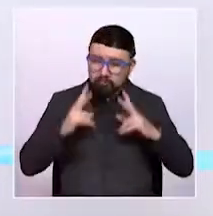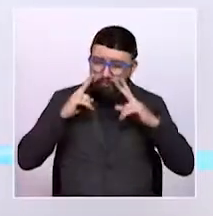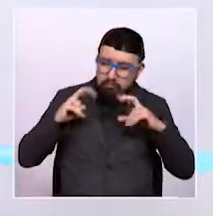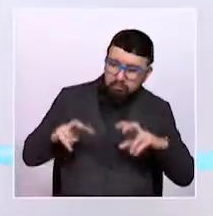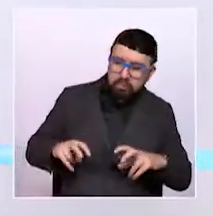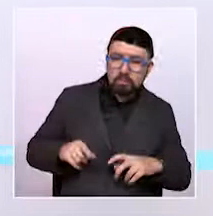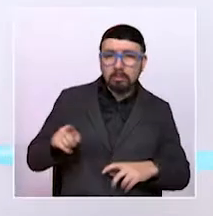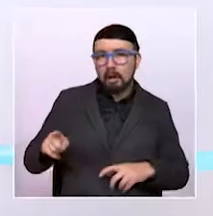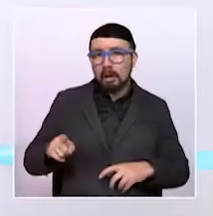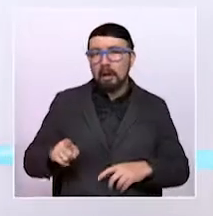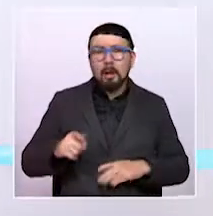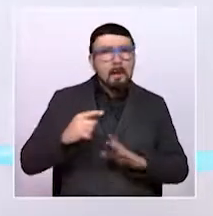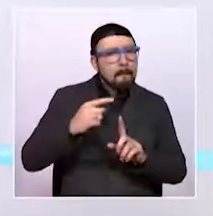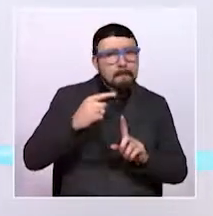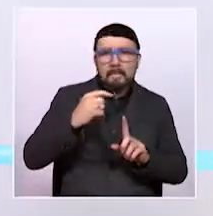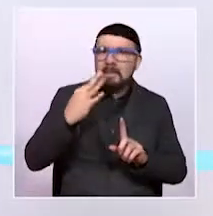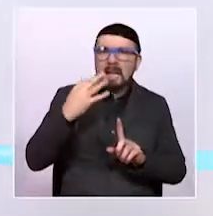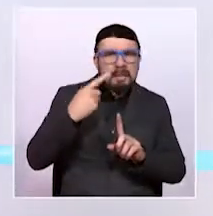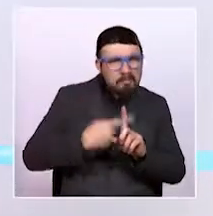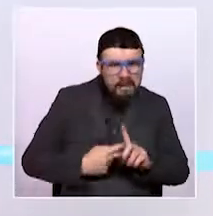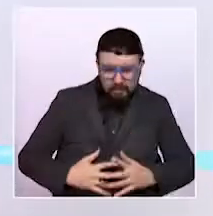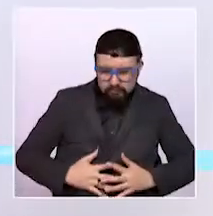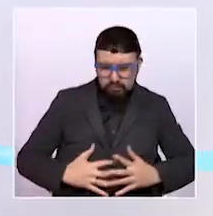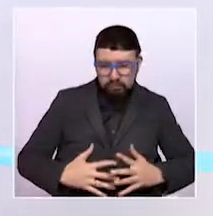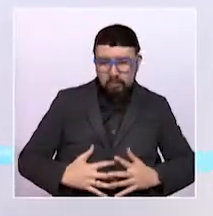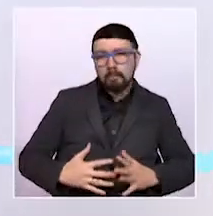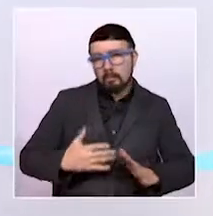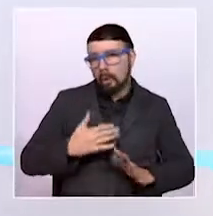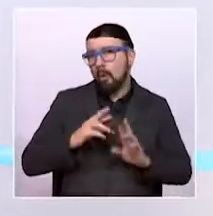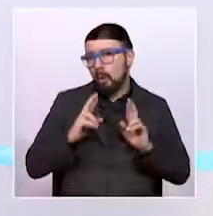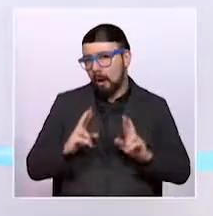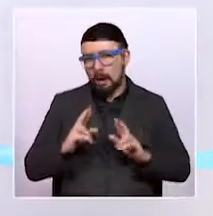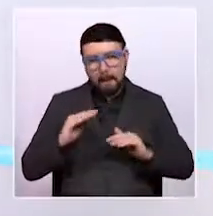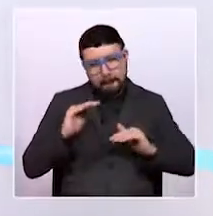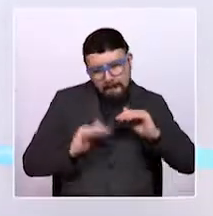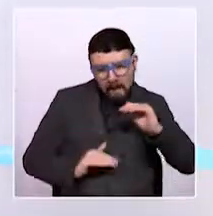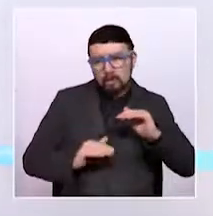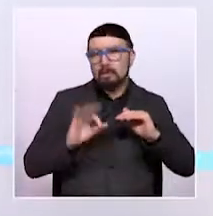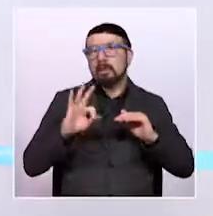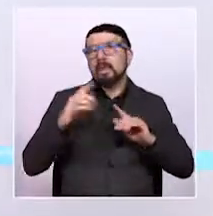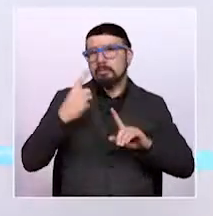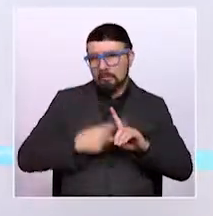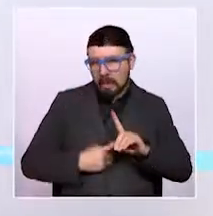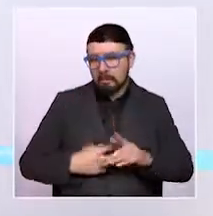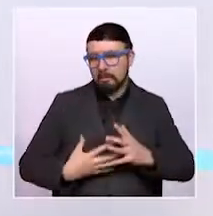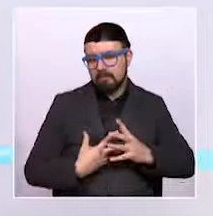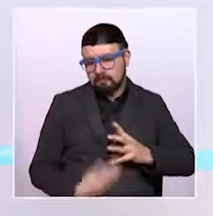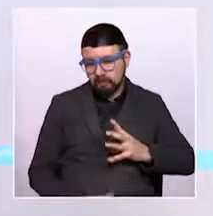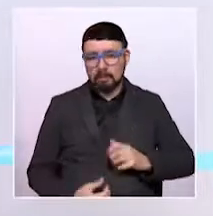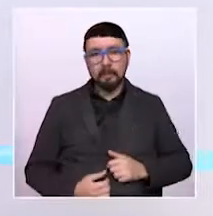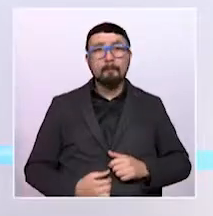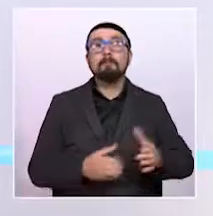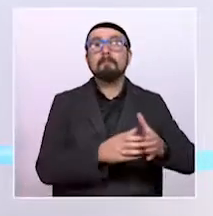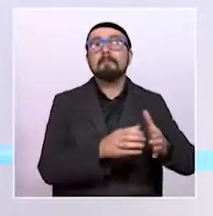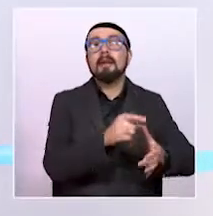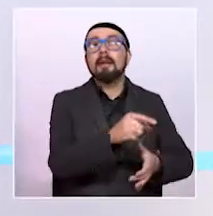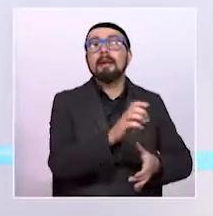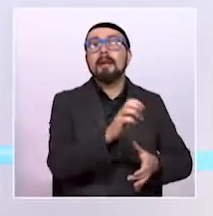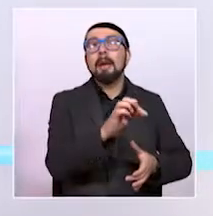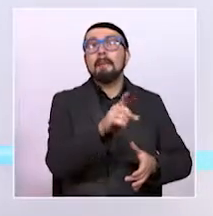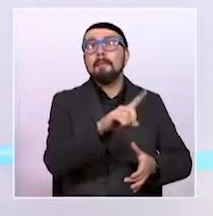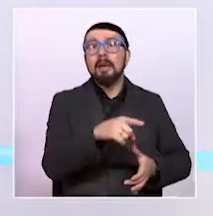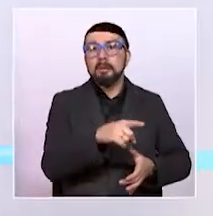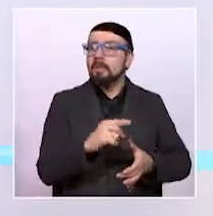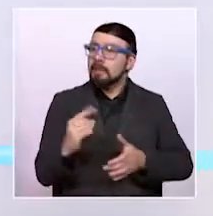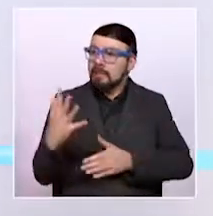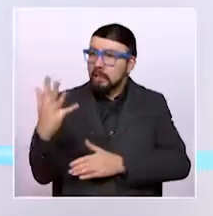menos de 3 meses lo ideal y que además se debe asegurarle la terminación de este embarazo los siguientes